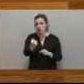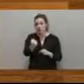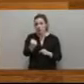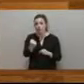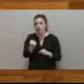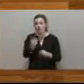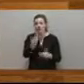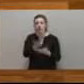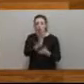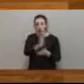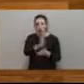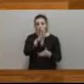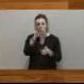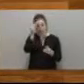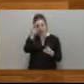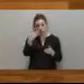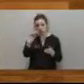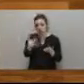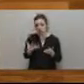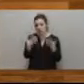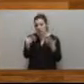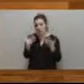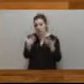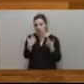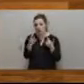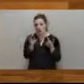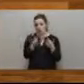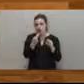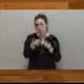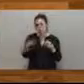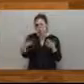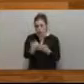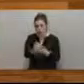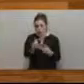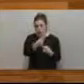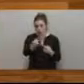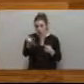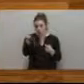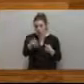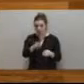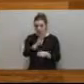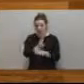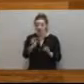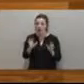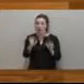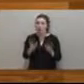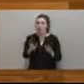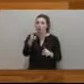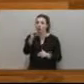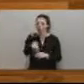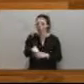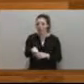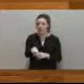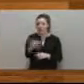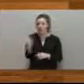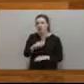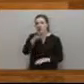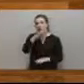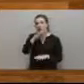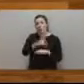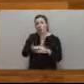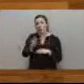sea aprobada por todos y cada uno de los grupos de esta Cámara, pero sobre todo que se cumpla